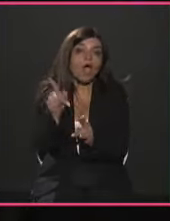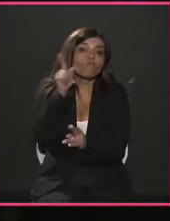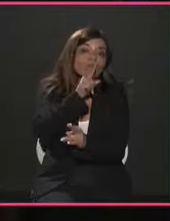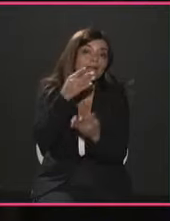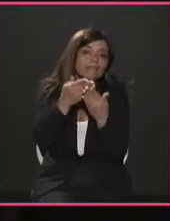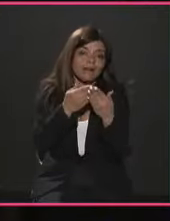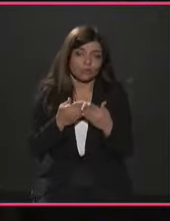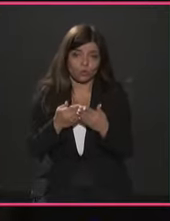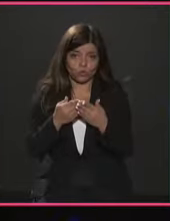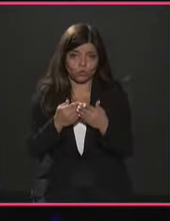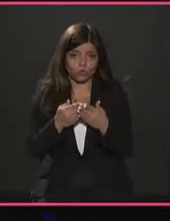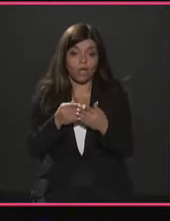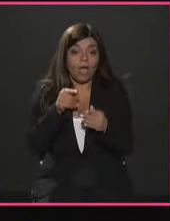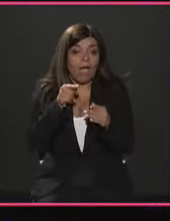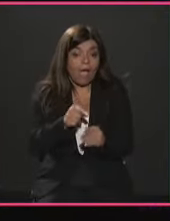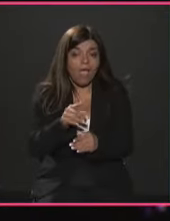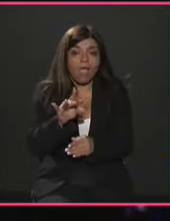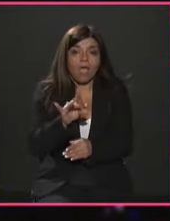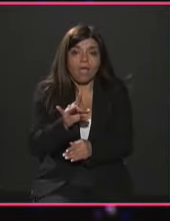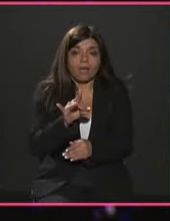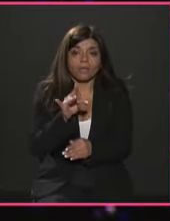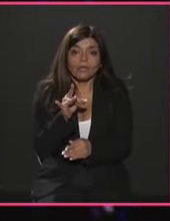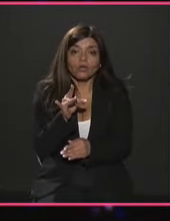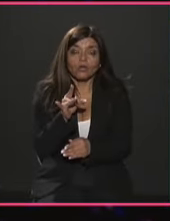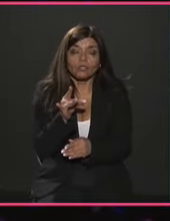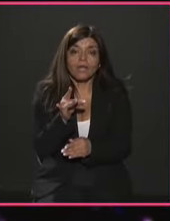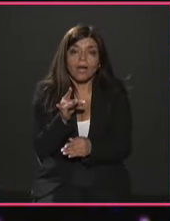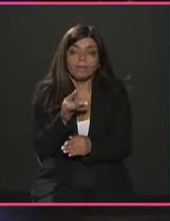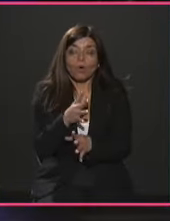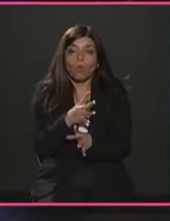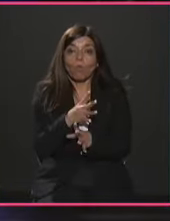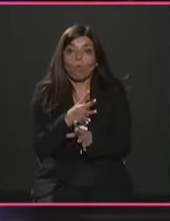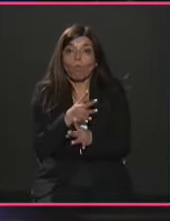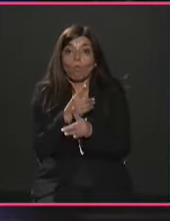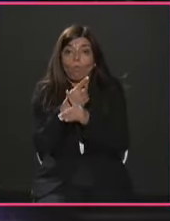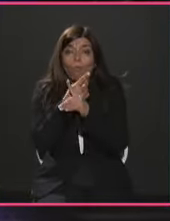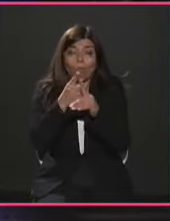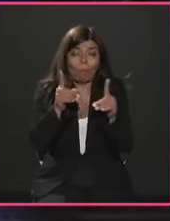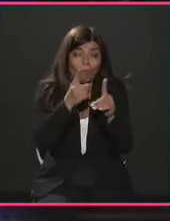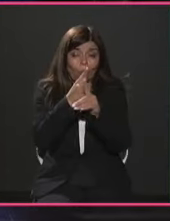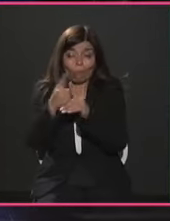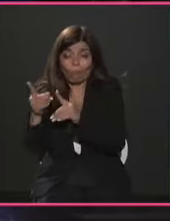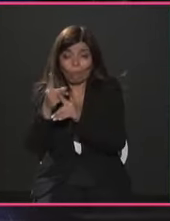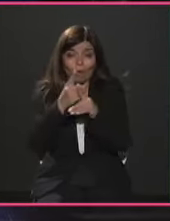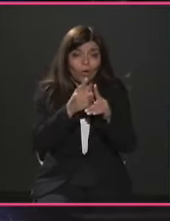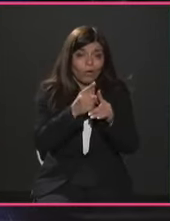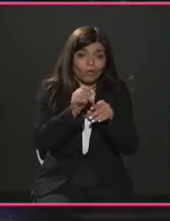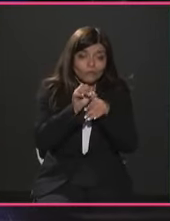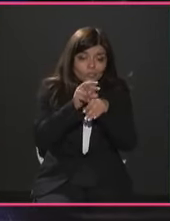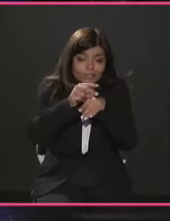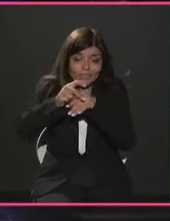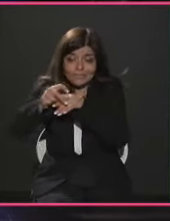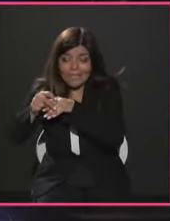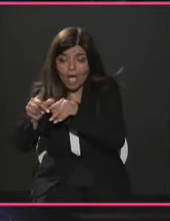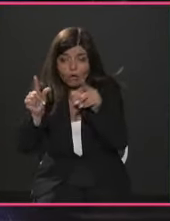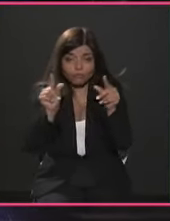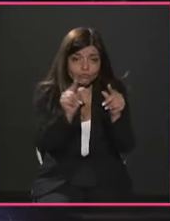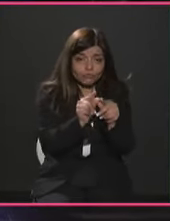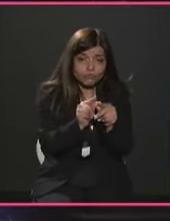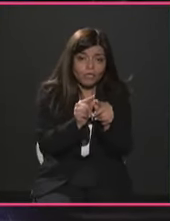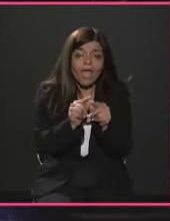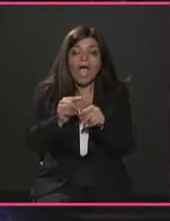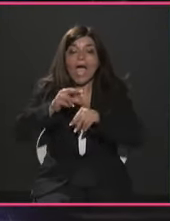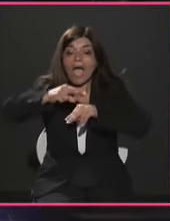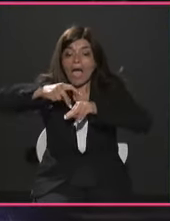estudio y encontramos una enorme diversidad de diferentes cianobacterias en estas muestras las